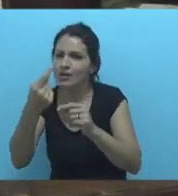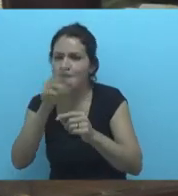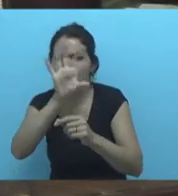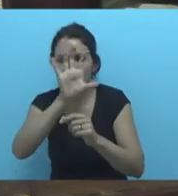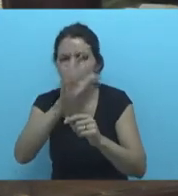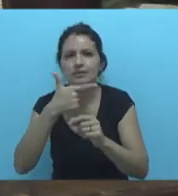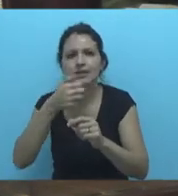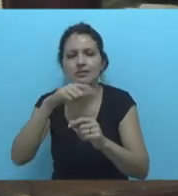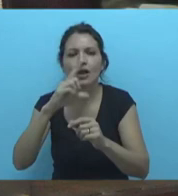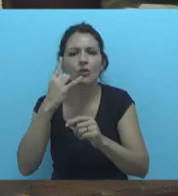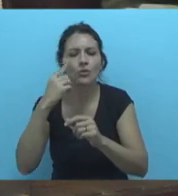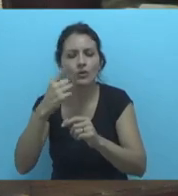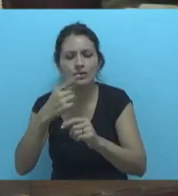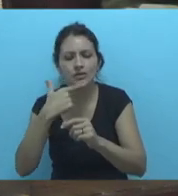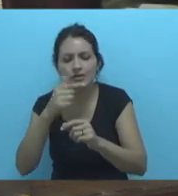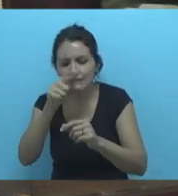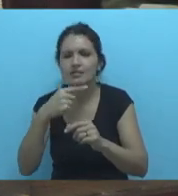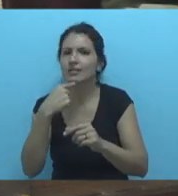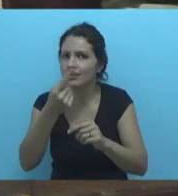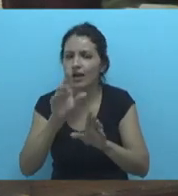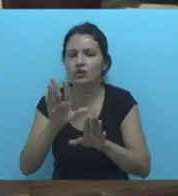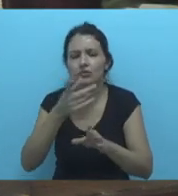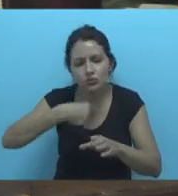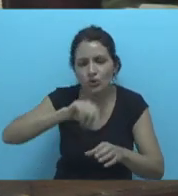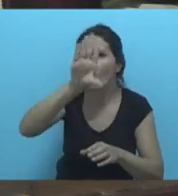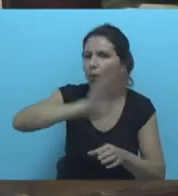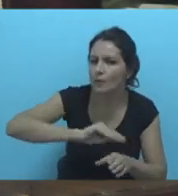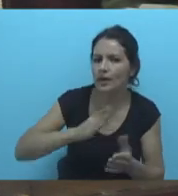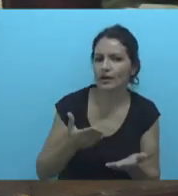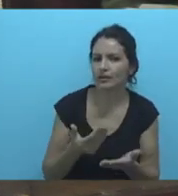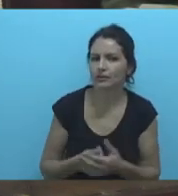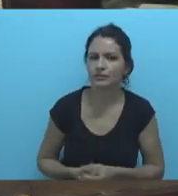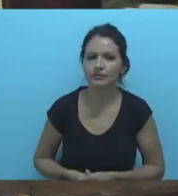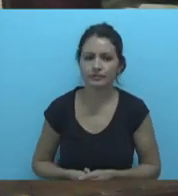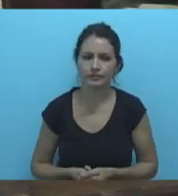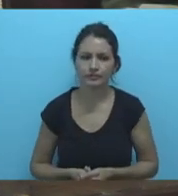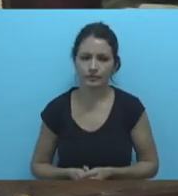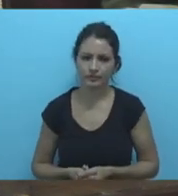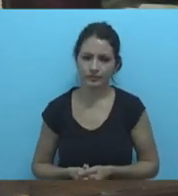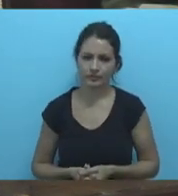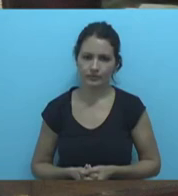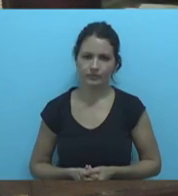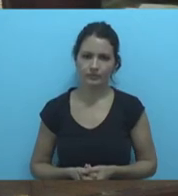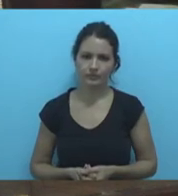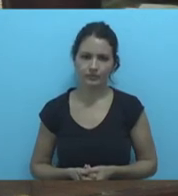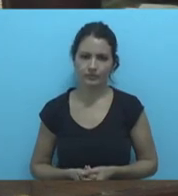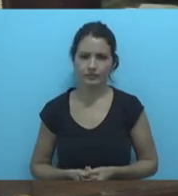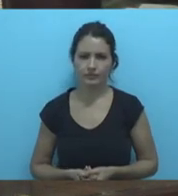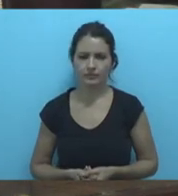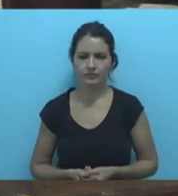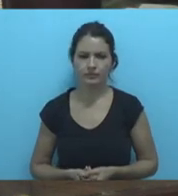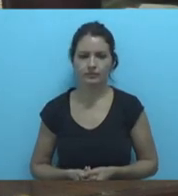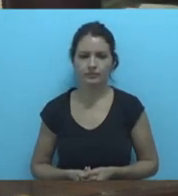fin, armado como una fuerza política de toda la provincia para decir, esta es la mejor manera, con bonos,